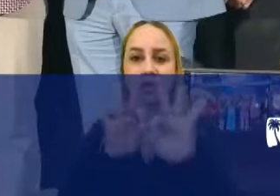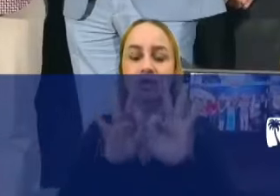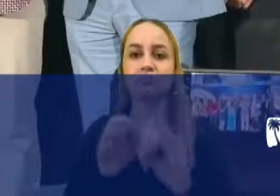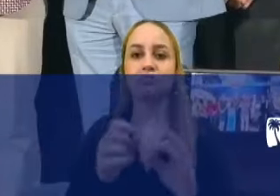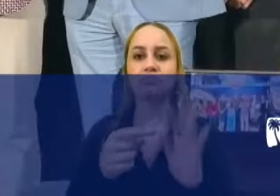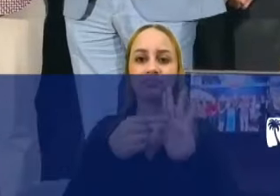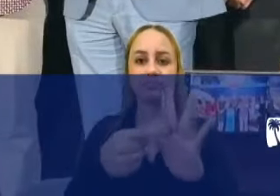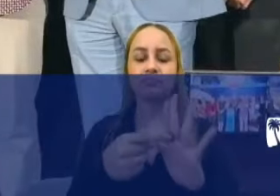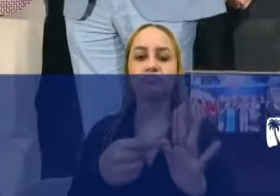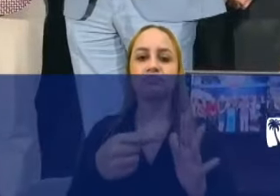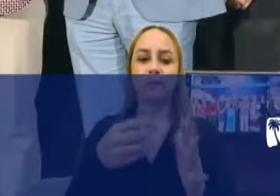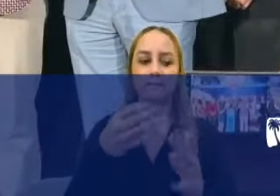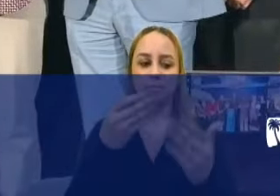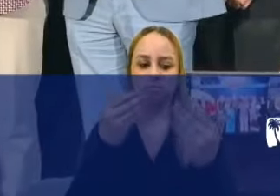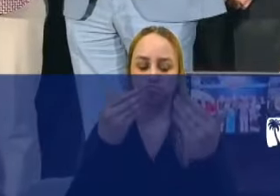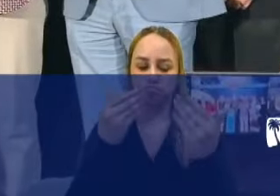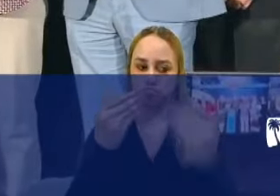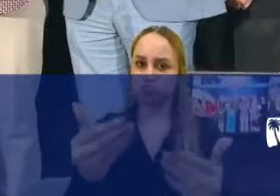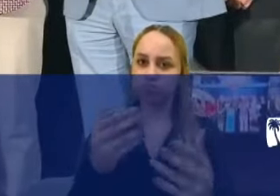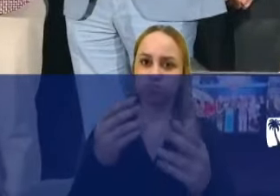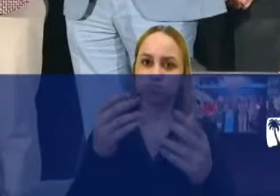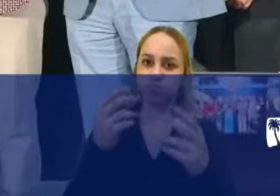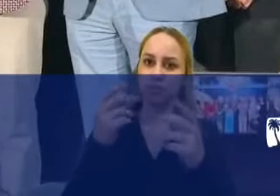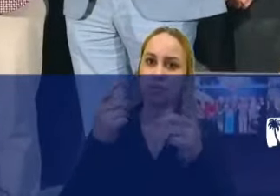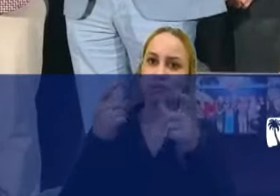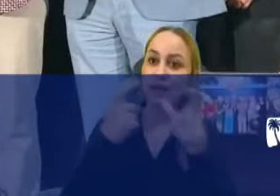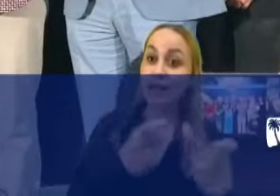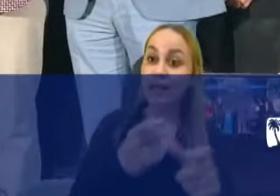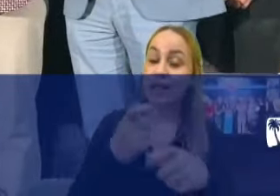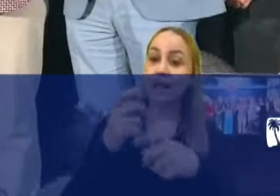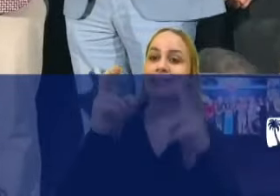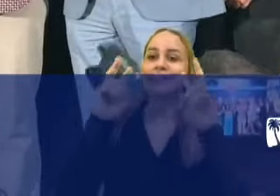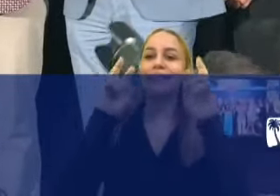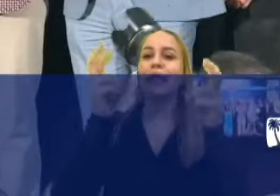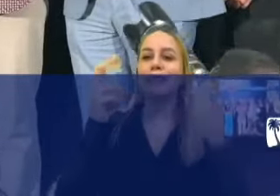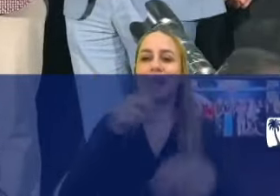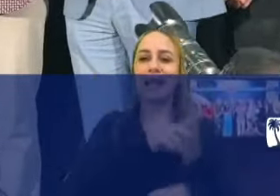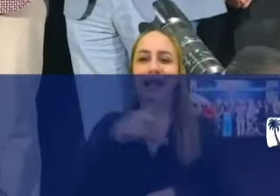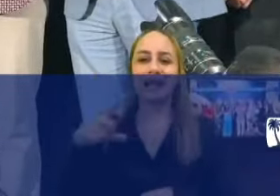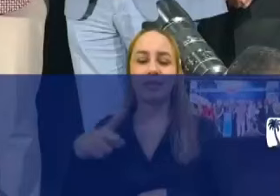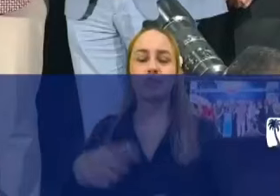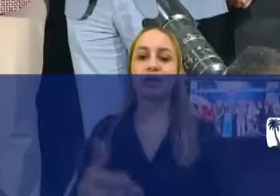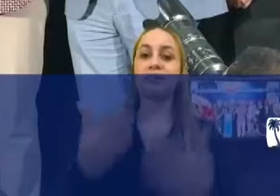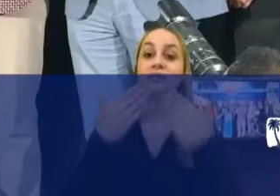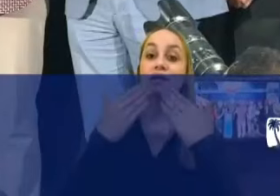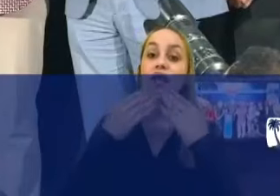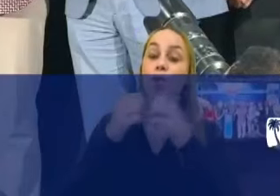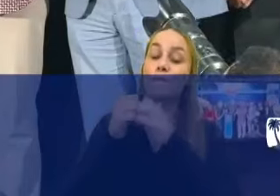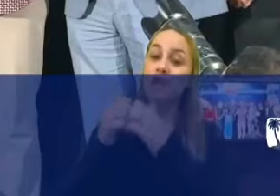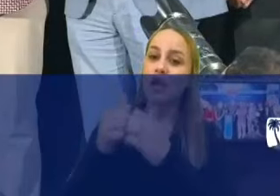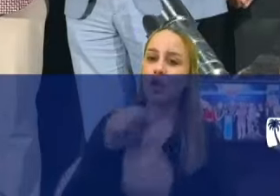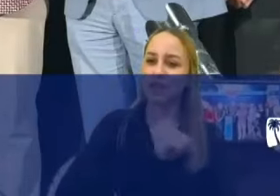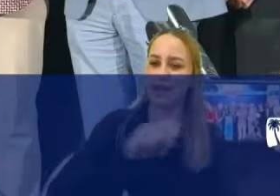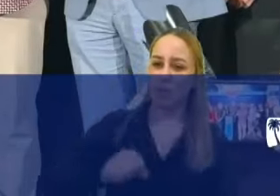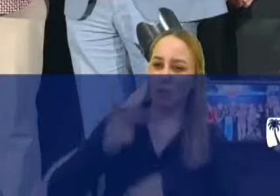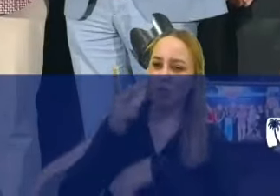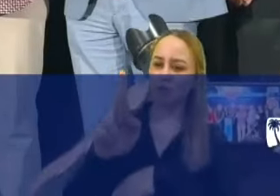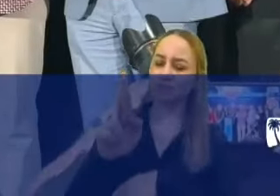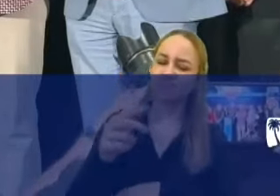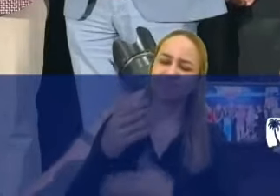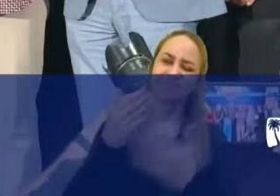apoyo a mi compañero Carmelo río a Gregorio Matías Y al igual que a Juan Oscar Morales también les